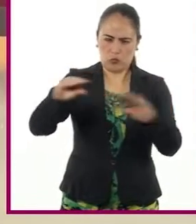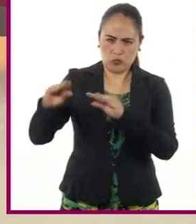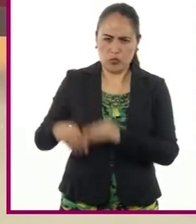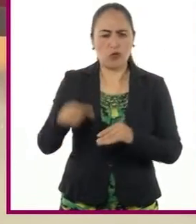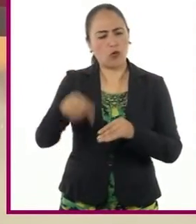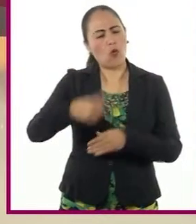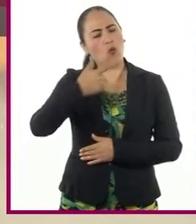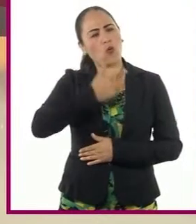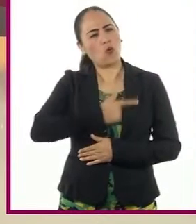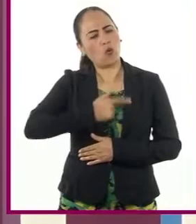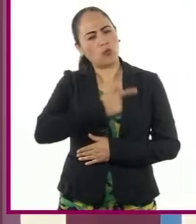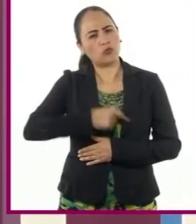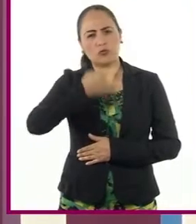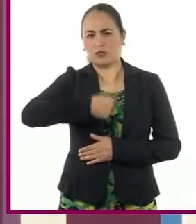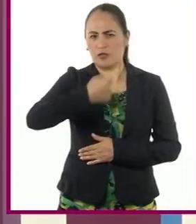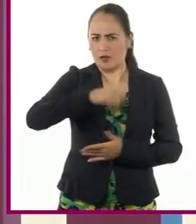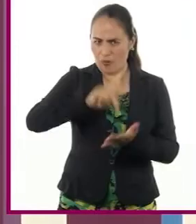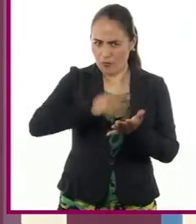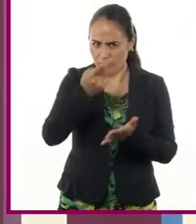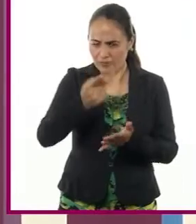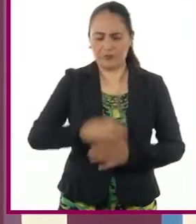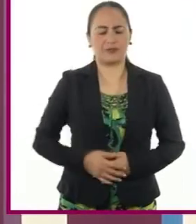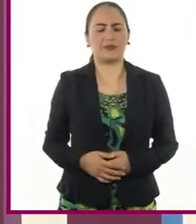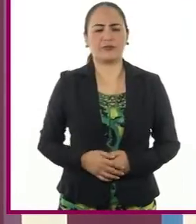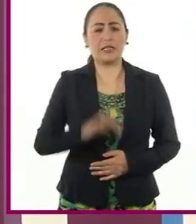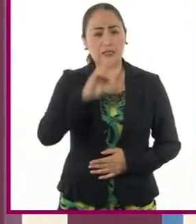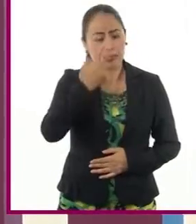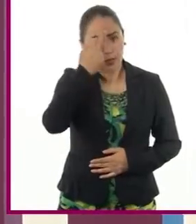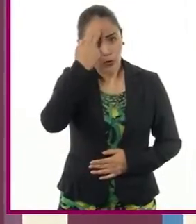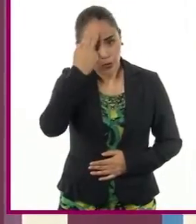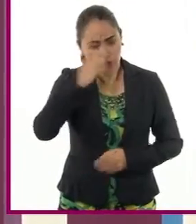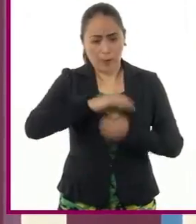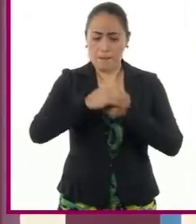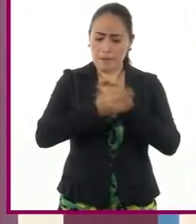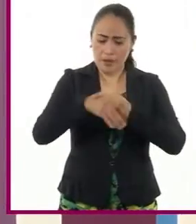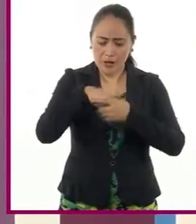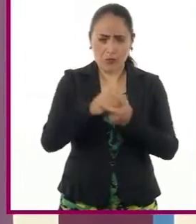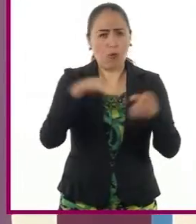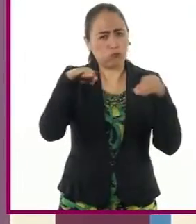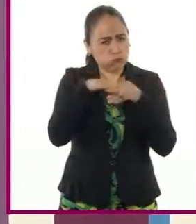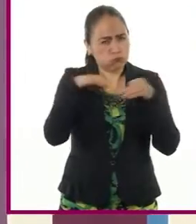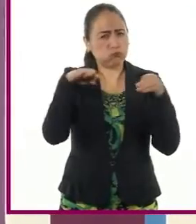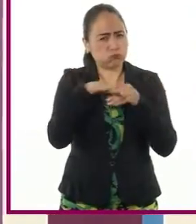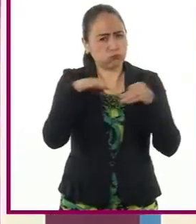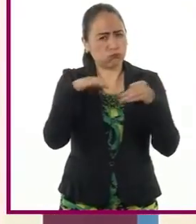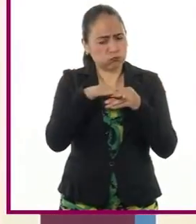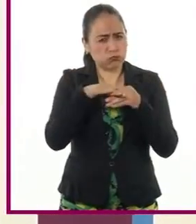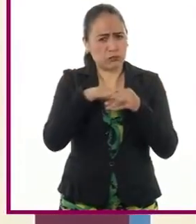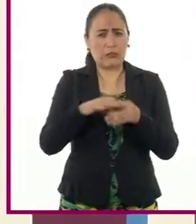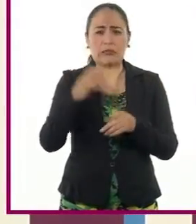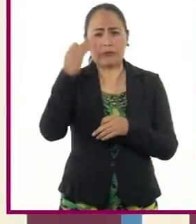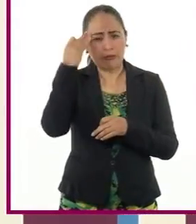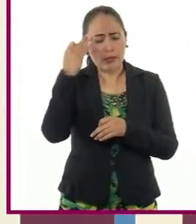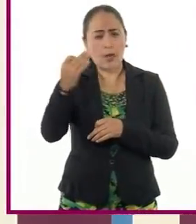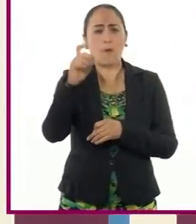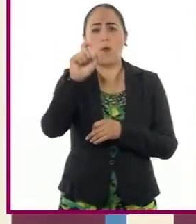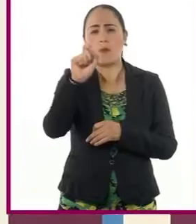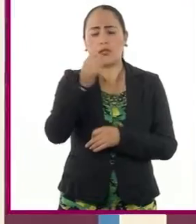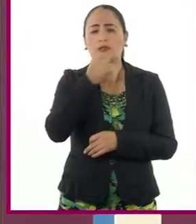saludarlos nuevamente. Recuerden lavarse continuamente las manos durante al menos 20